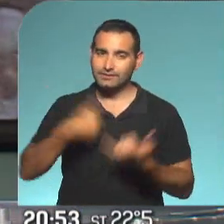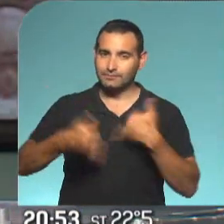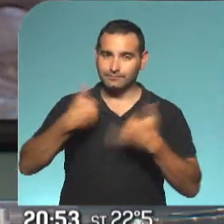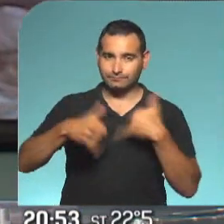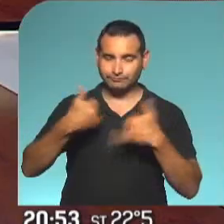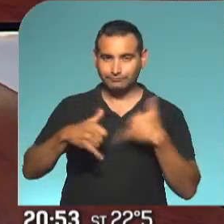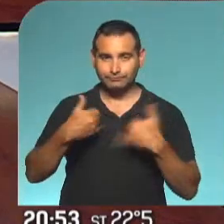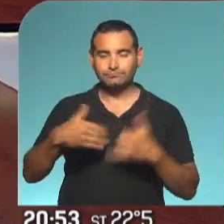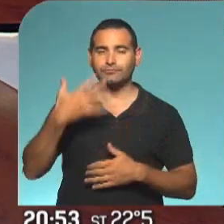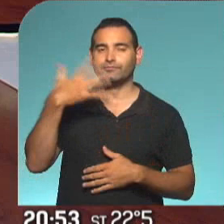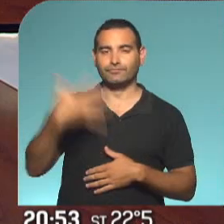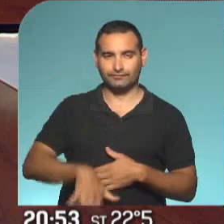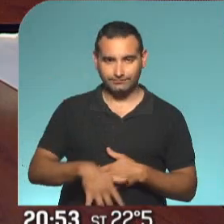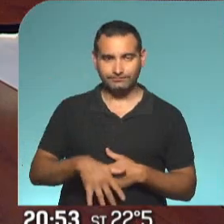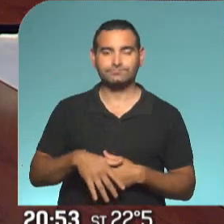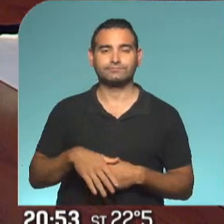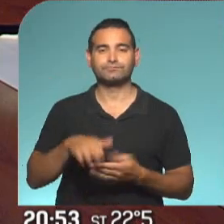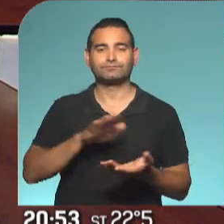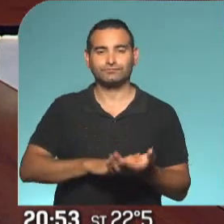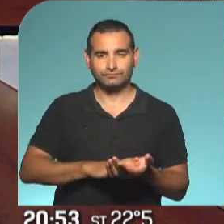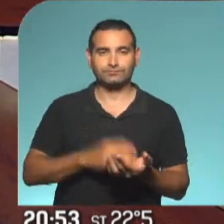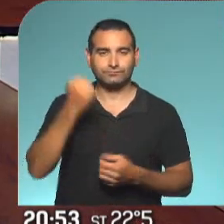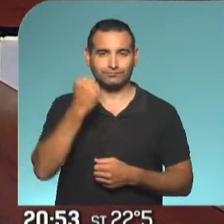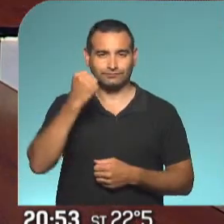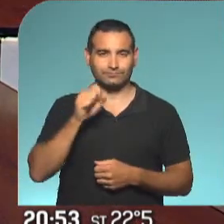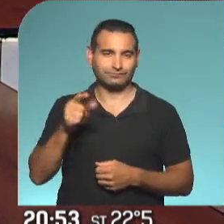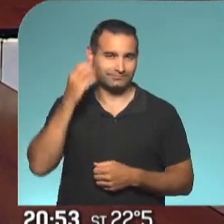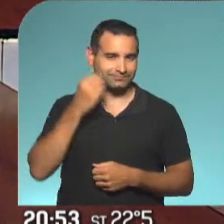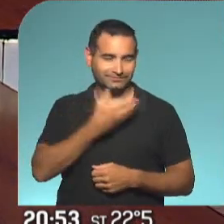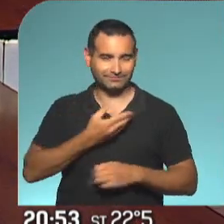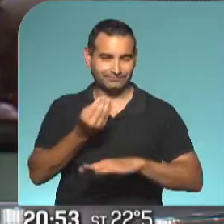explicación y por entender un poco más de lo que fue la materia económica de la presidencia de Carlos Menem.